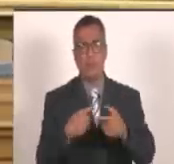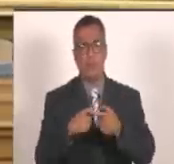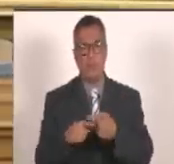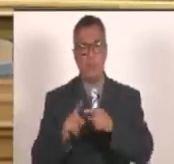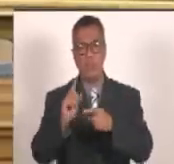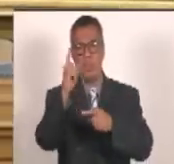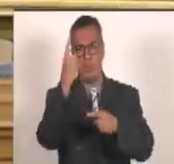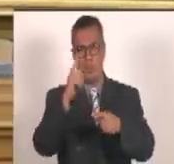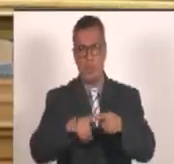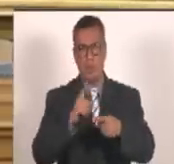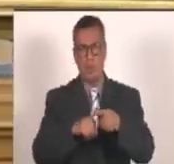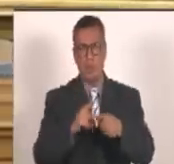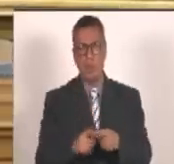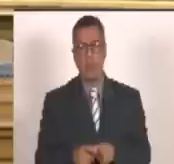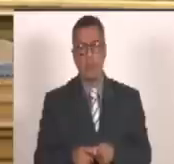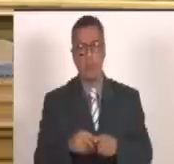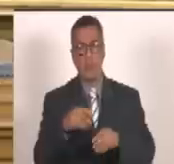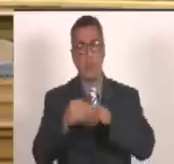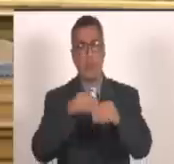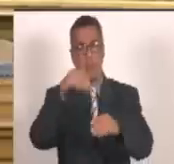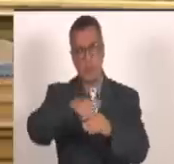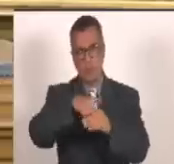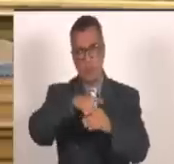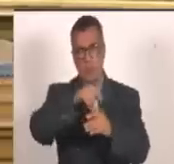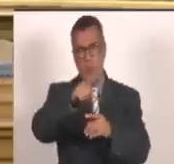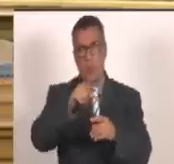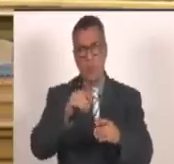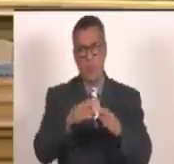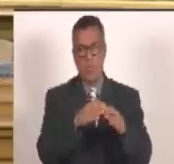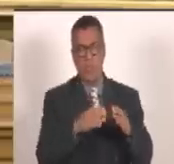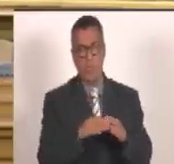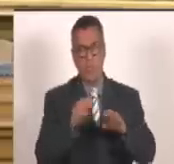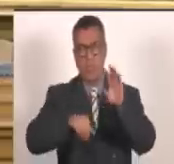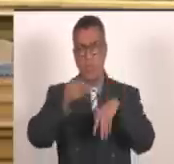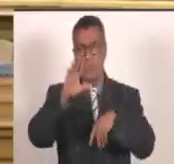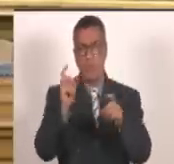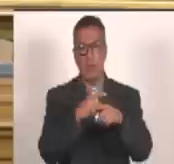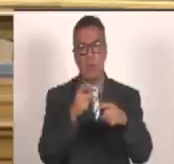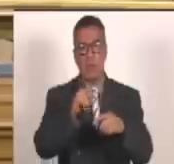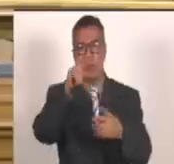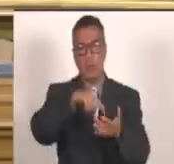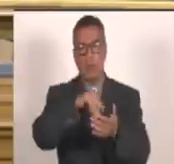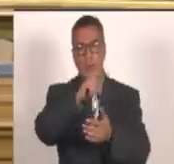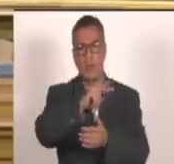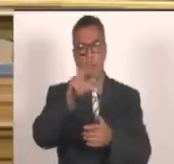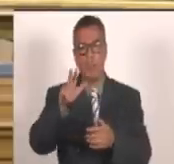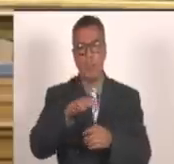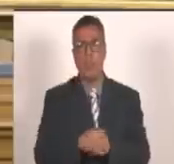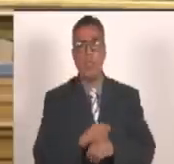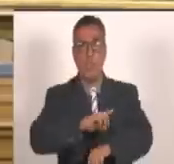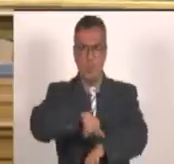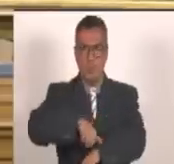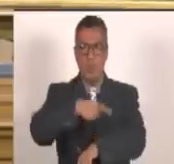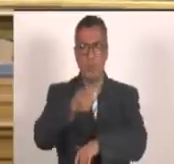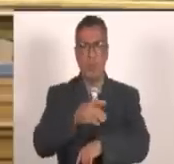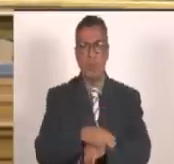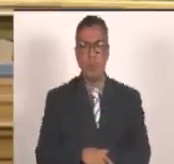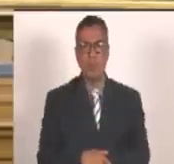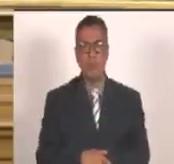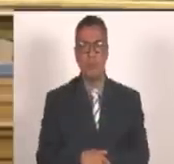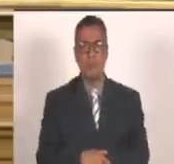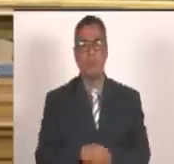separada. Primero vamos a votar la correspondiente a la sesión ordinaria del 15 de agosto de 2023 y luego, de